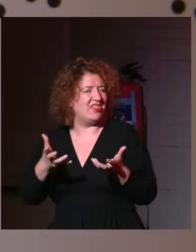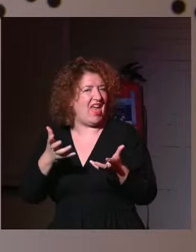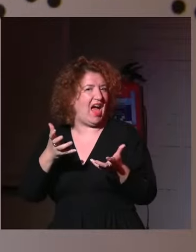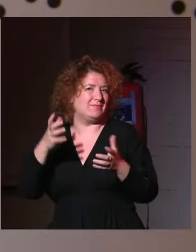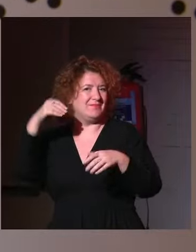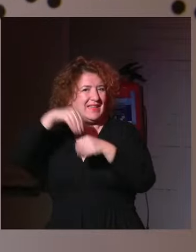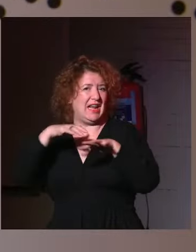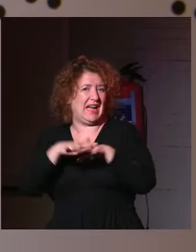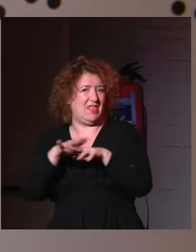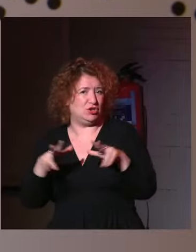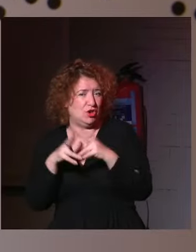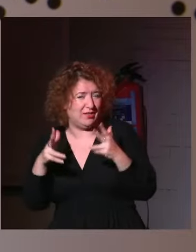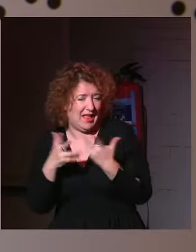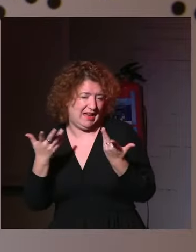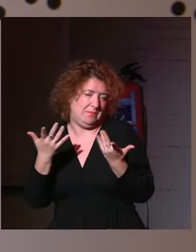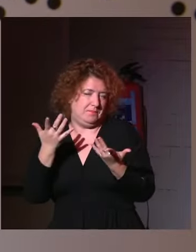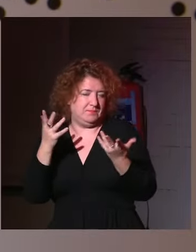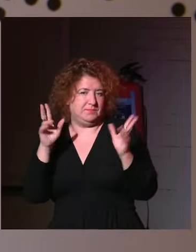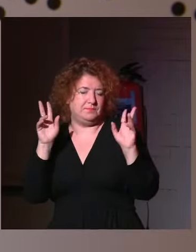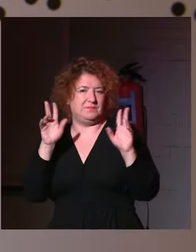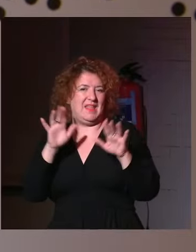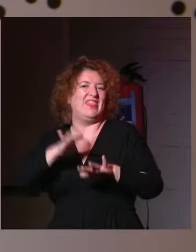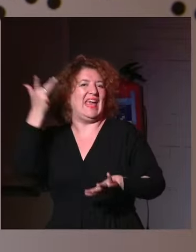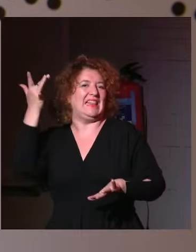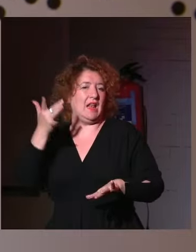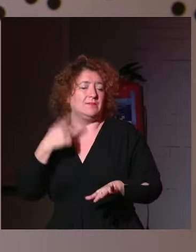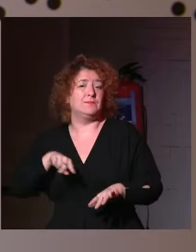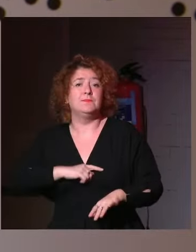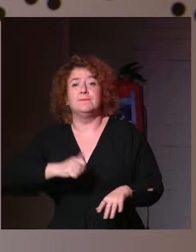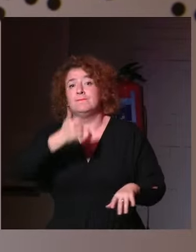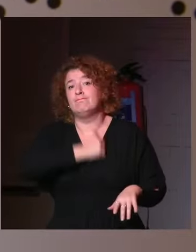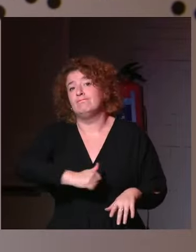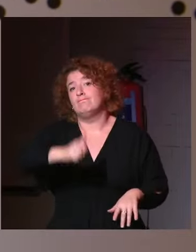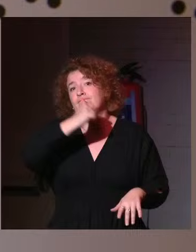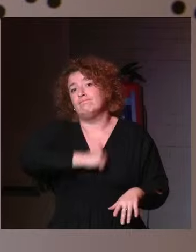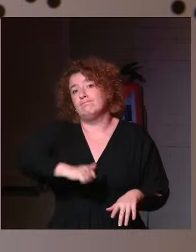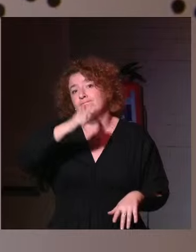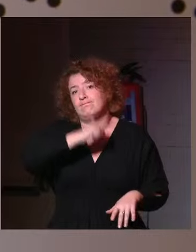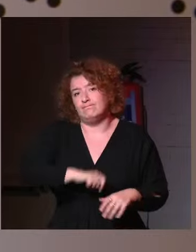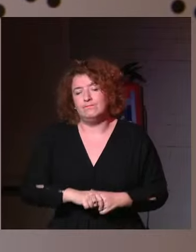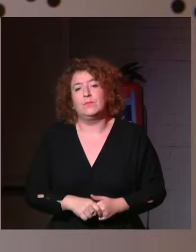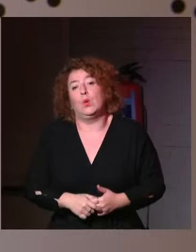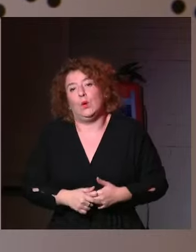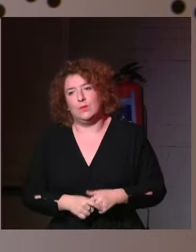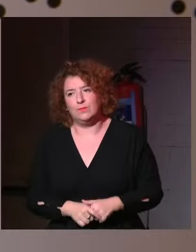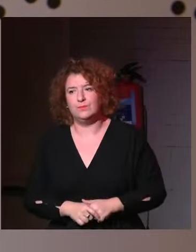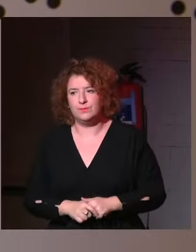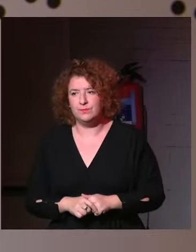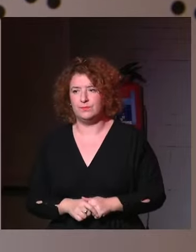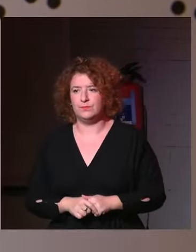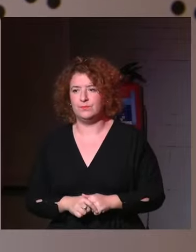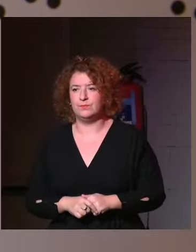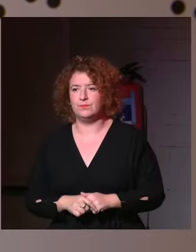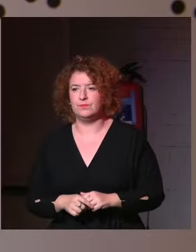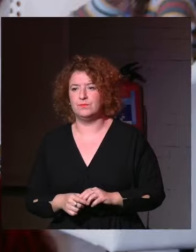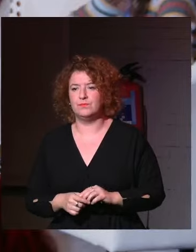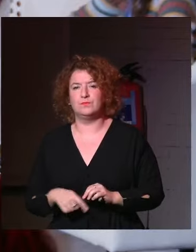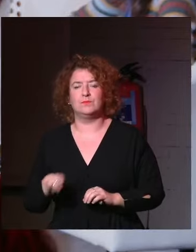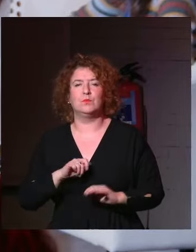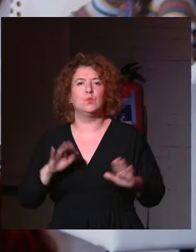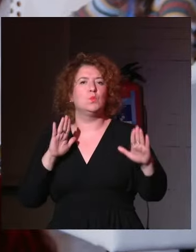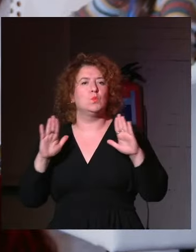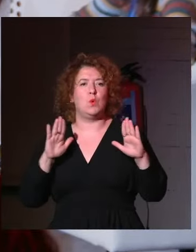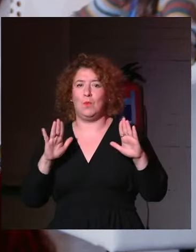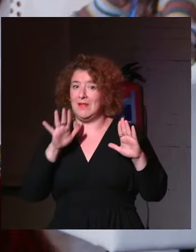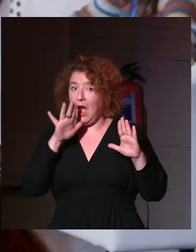digital Que bueno que aguantamos las periodistas y que bueno está está en un momento bastante